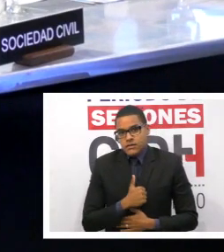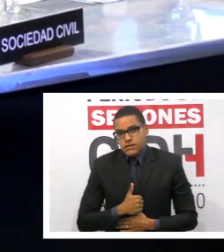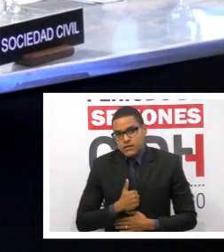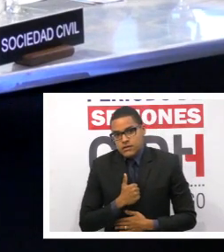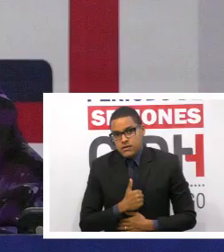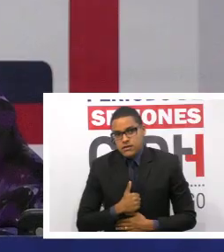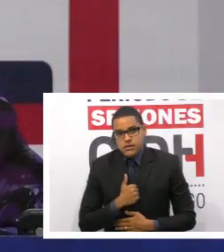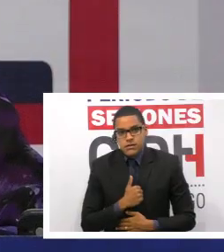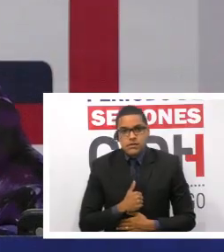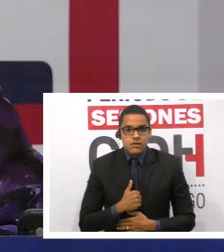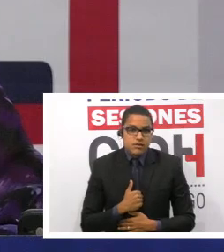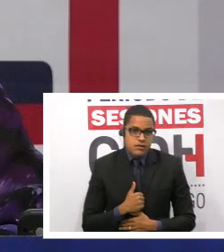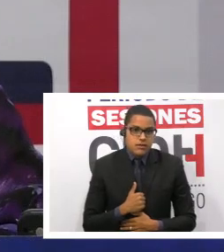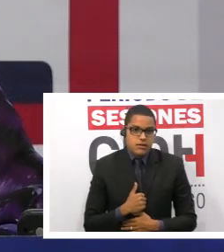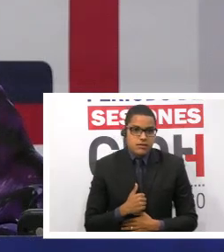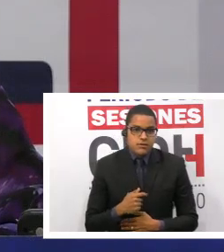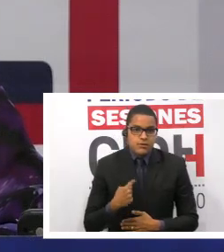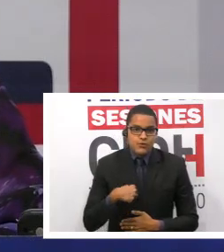no